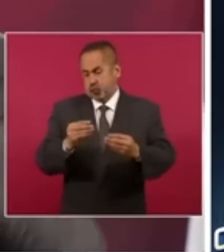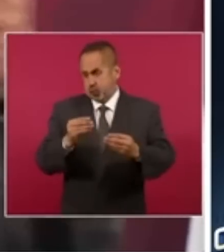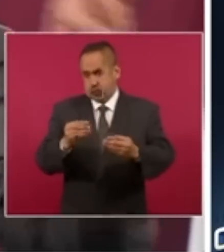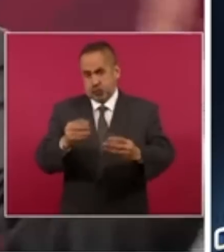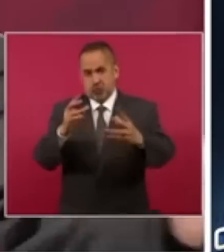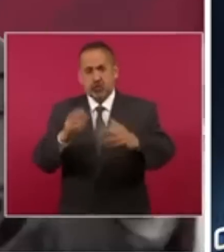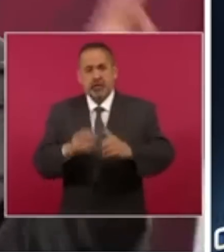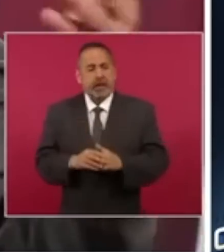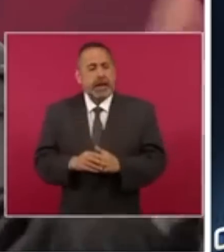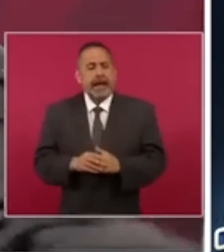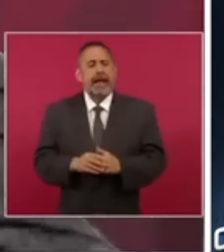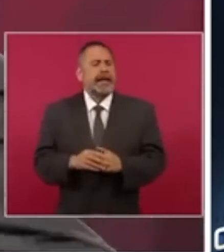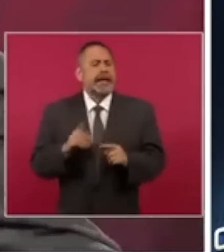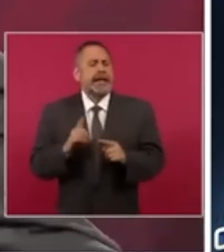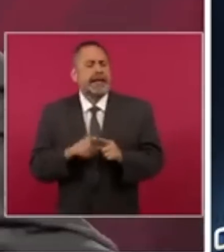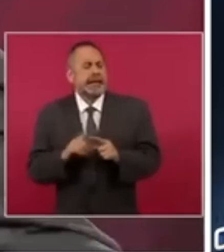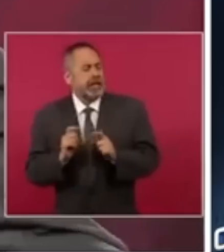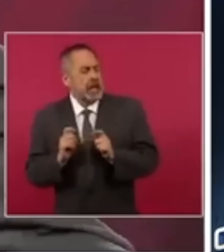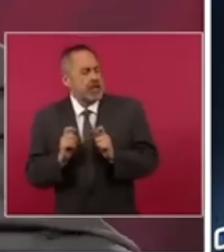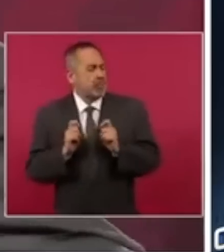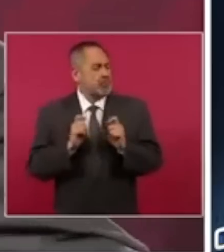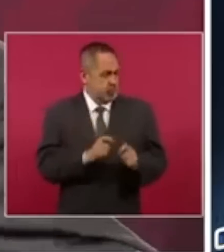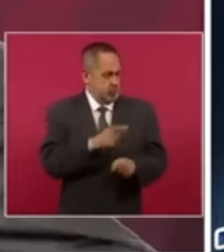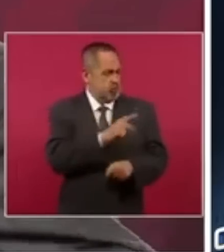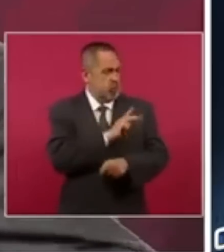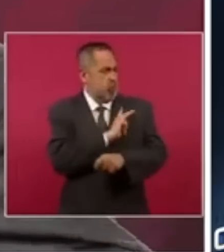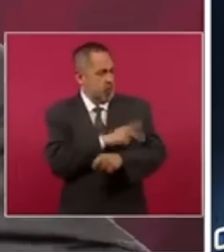y quién le da el poder,